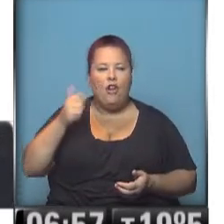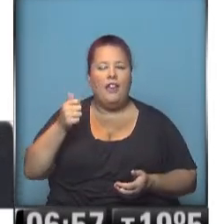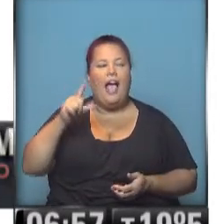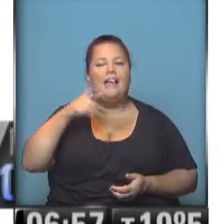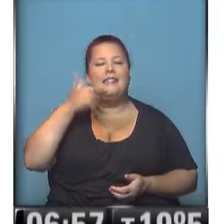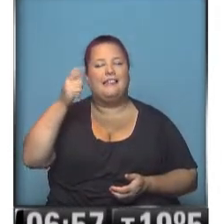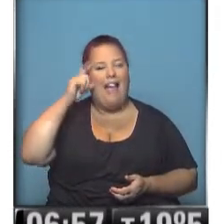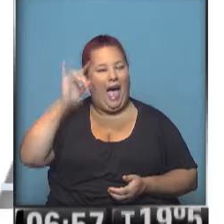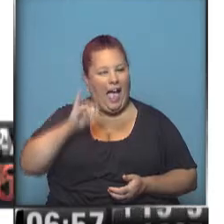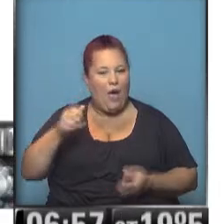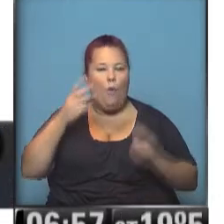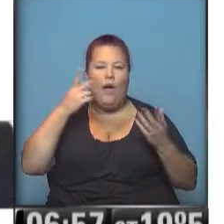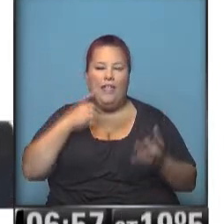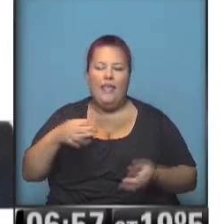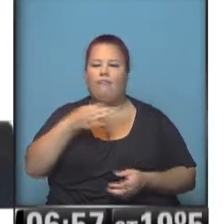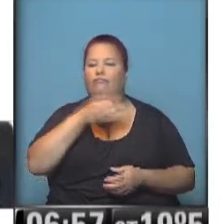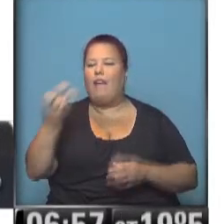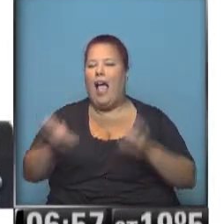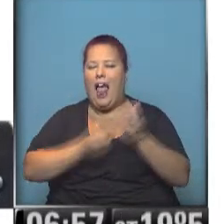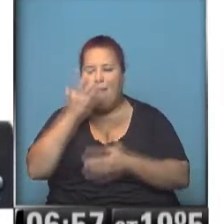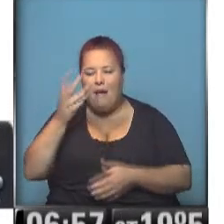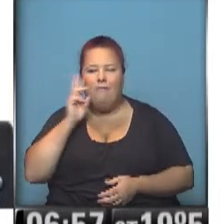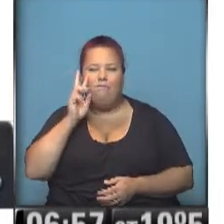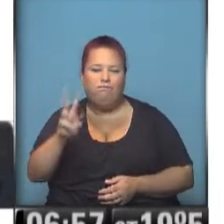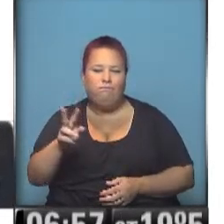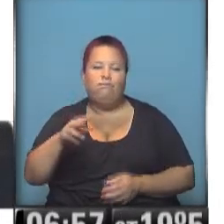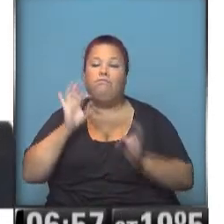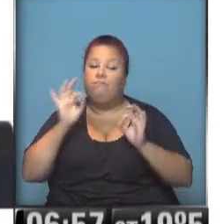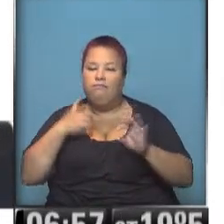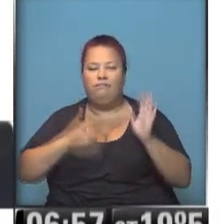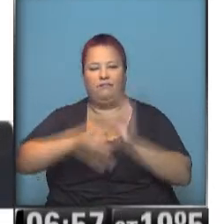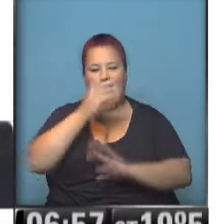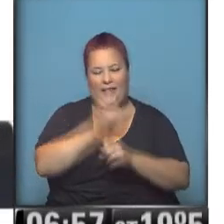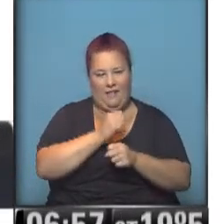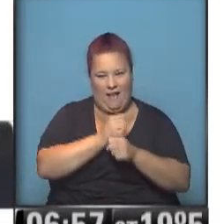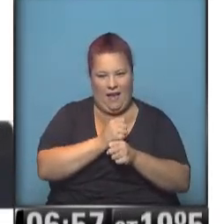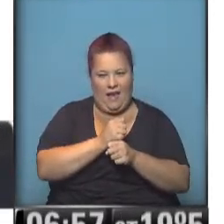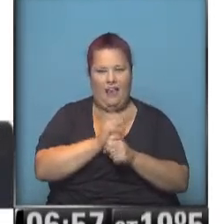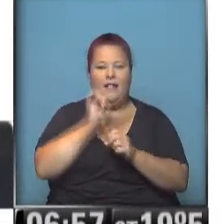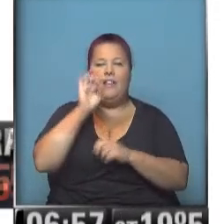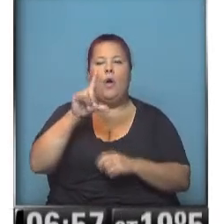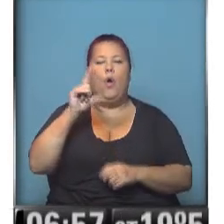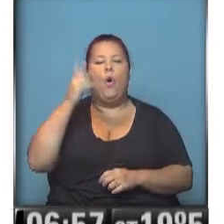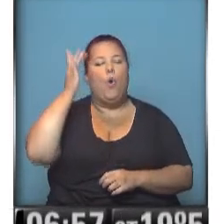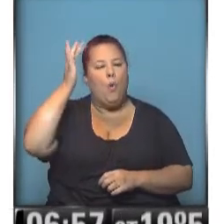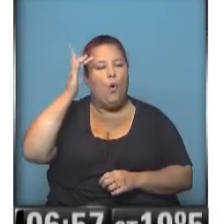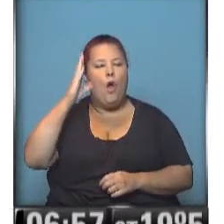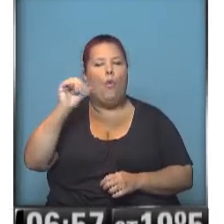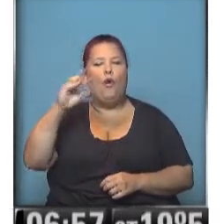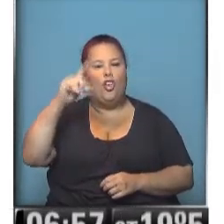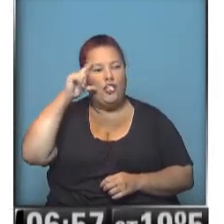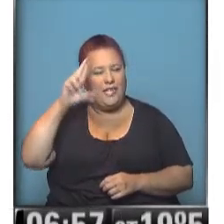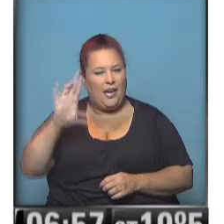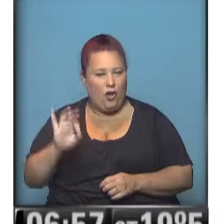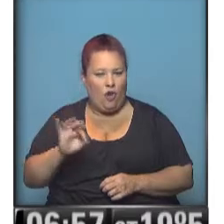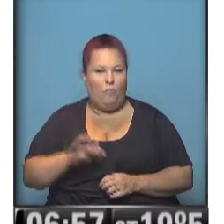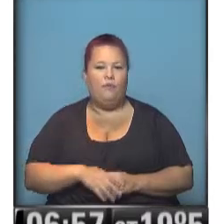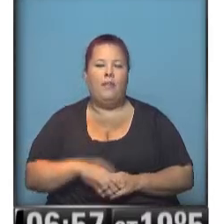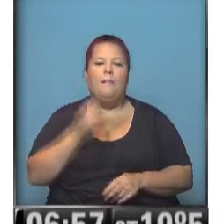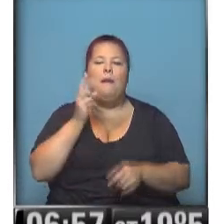Sáenz. Buen día, Nadia, todas las mañanas te veo. Antes de ir a trabajar, te mando el cura